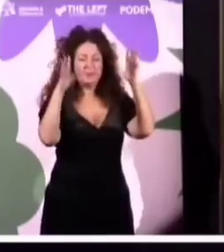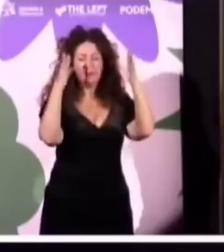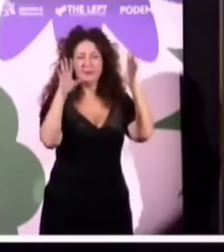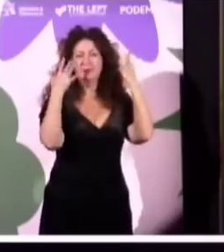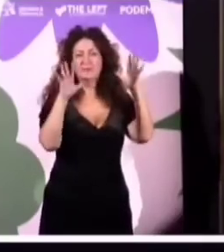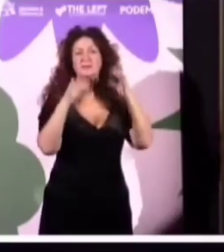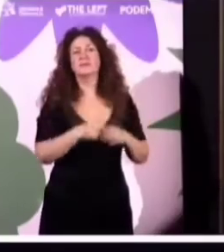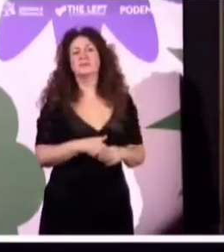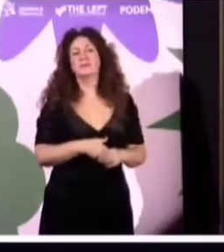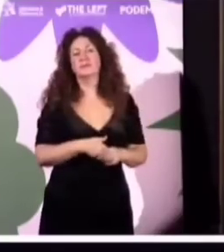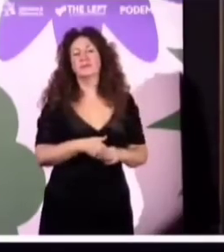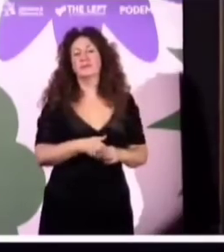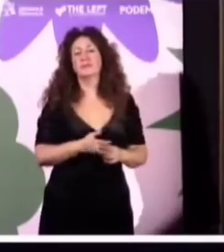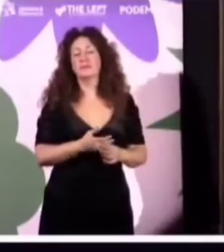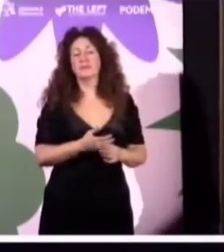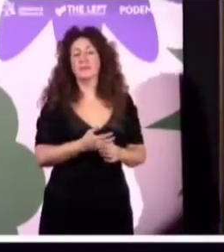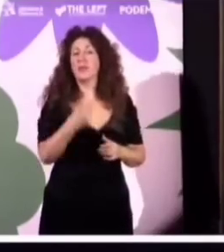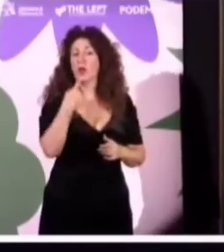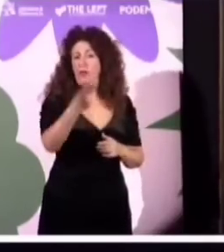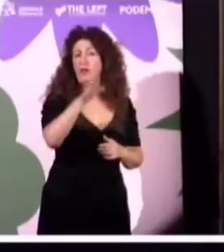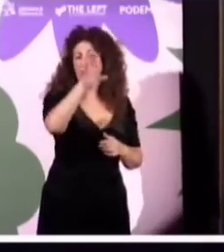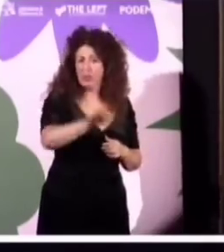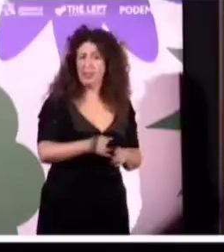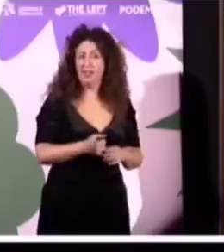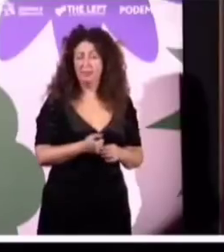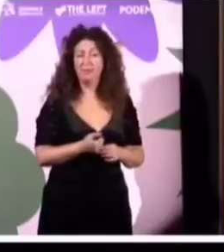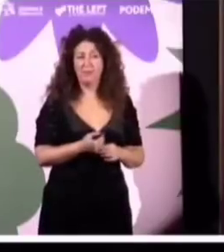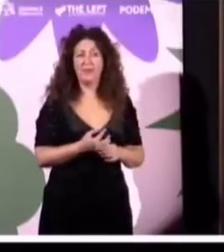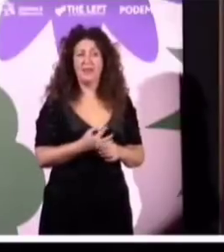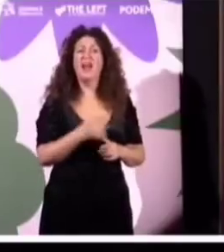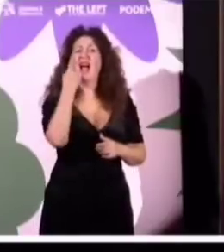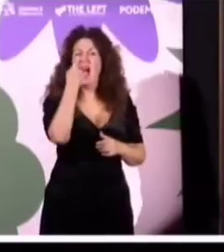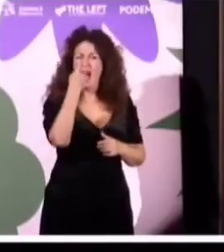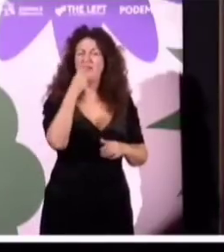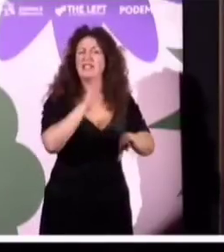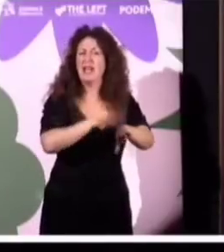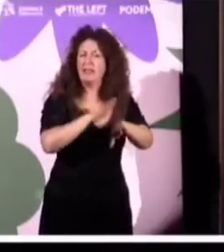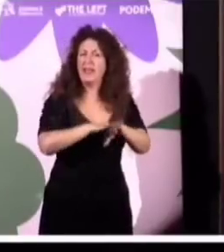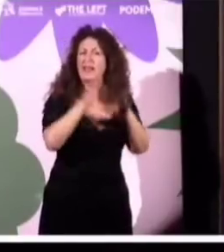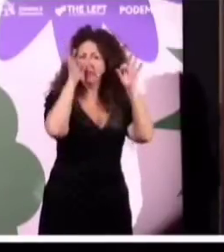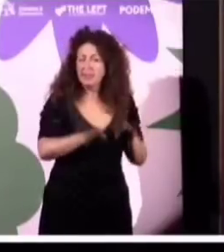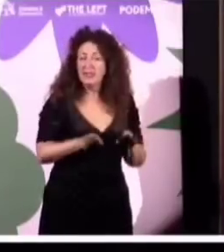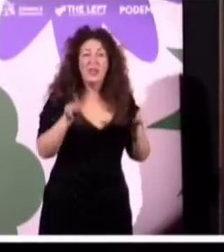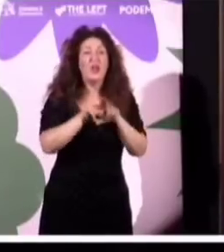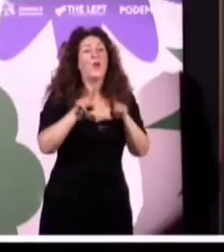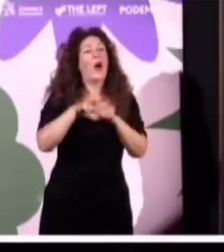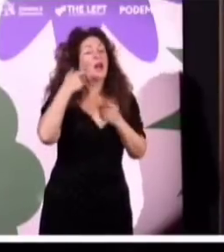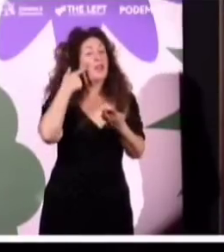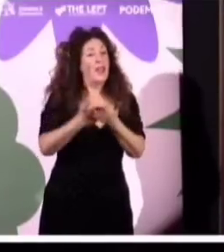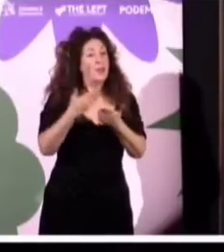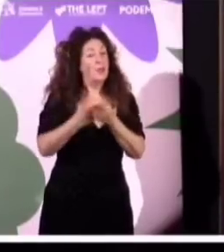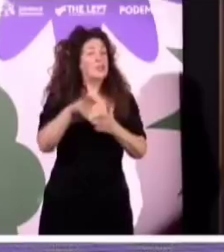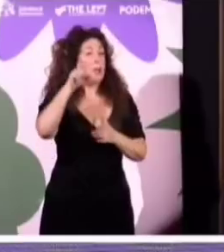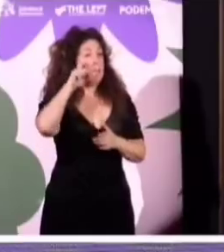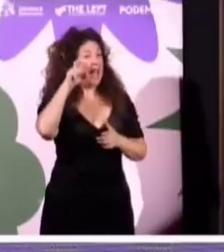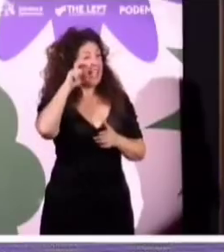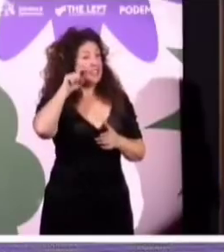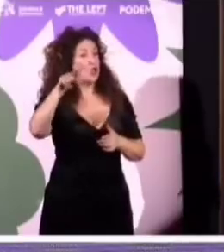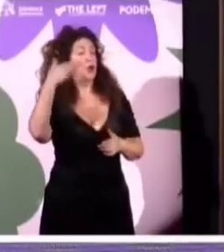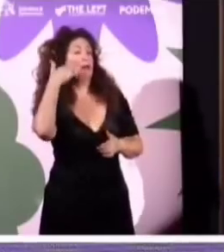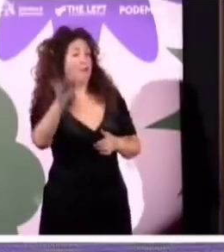Yo digo que sí, que hace falta una izquierda así, como lo que ha demostrado Jean-Luc Mélenchon en